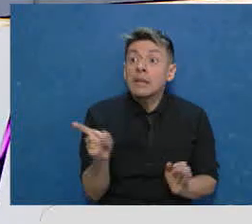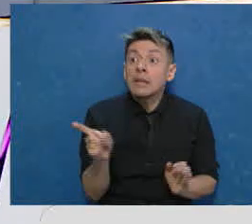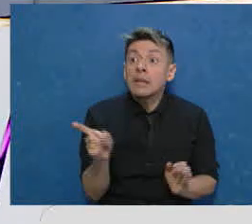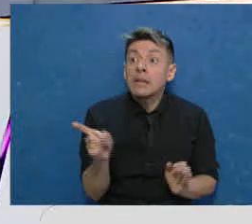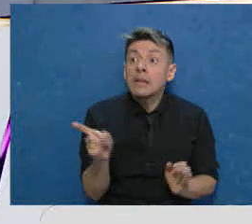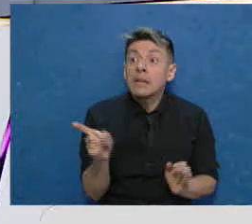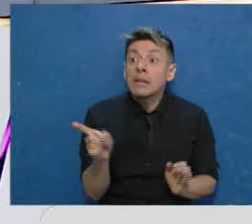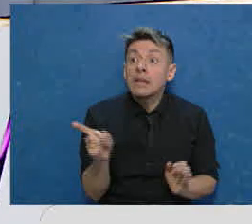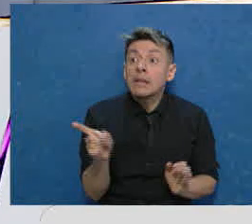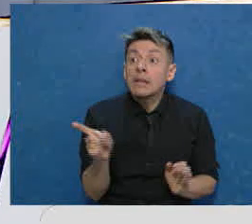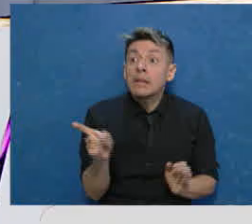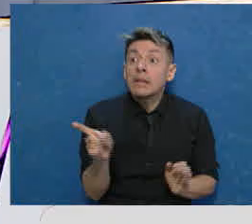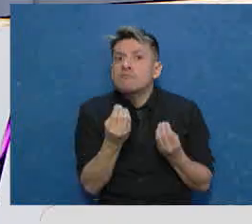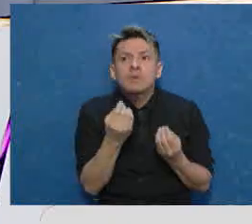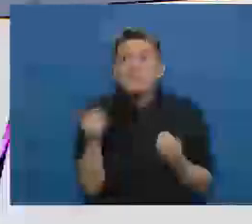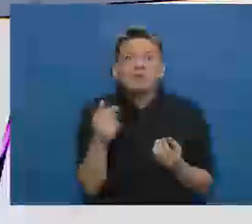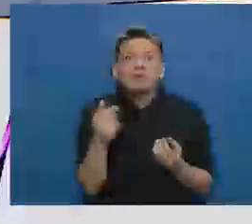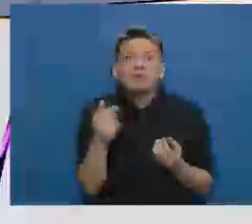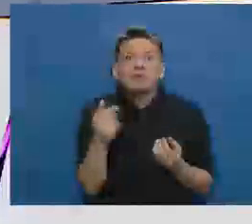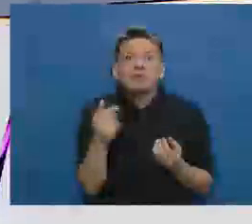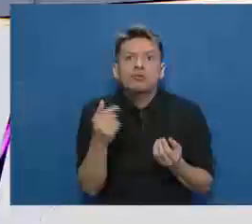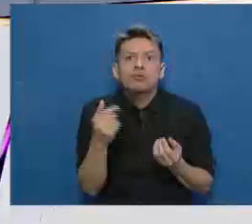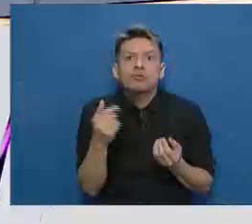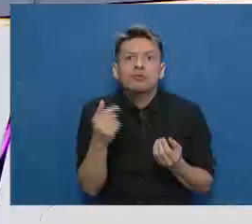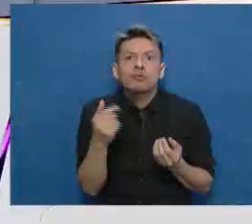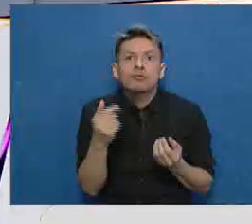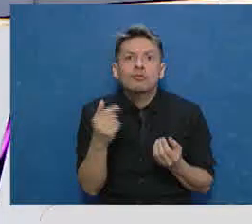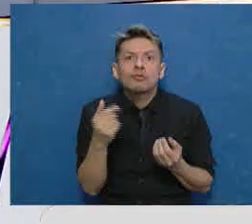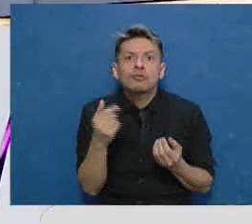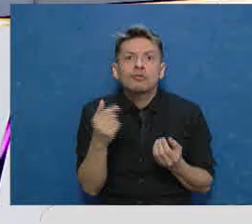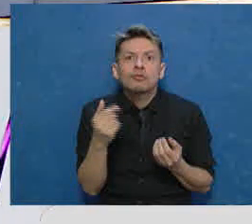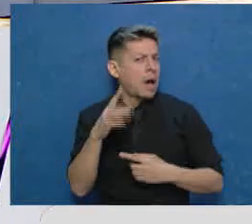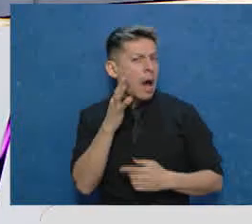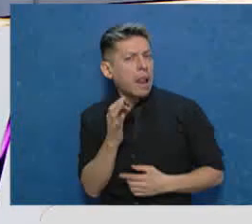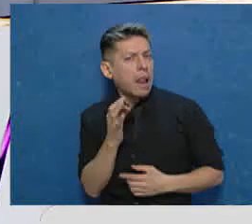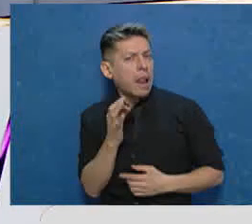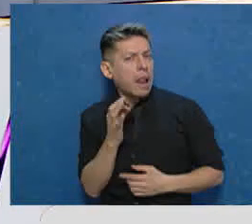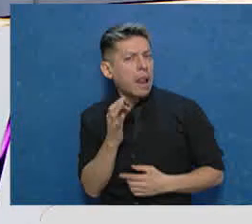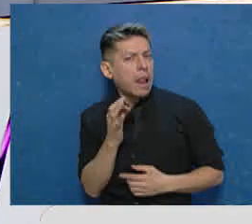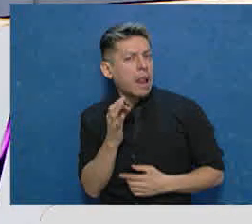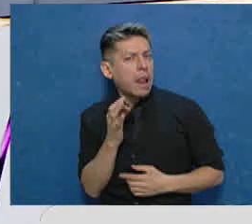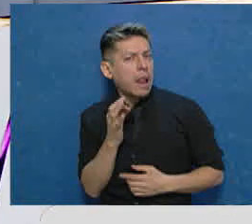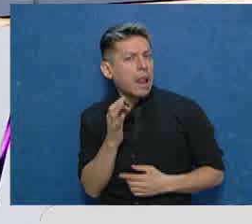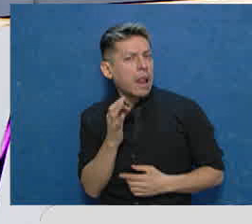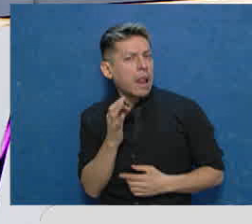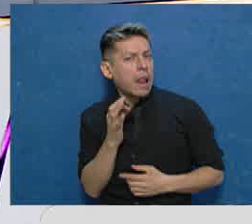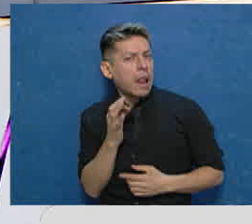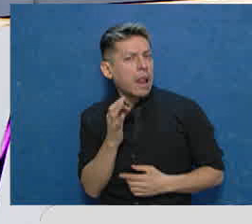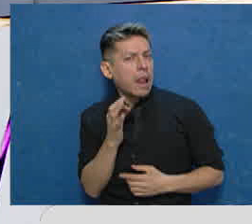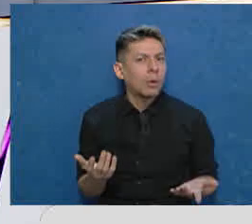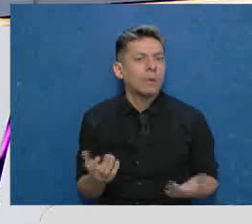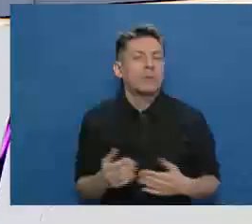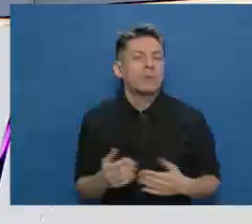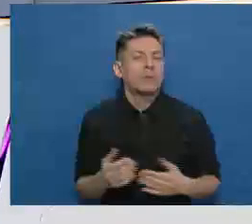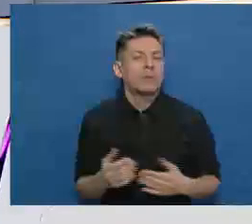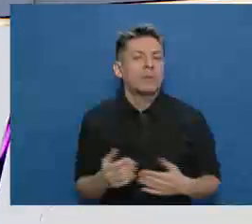incidente. Huye porque algo tiene que esconder, sin lugar a dudas. El que se escapa de un lugar es porque está escondiendo algo, más allá del incidente vial